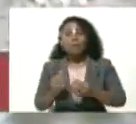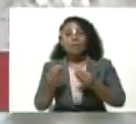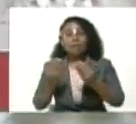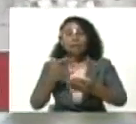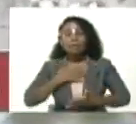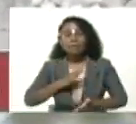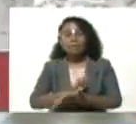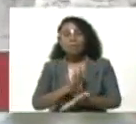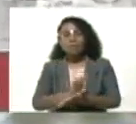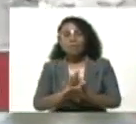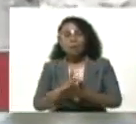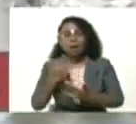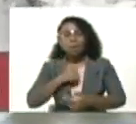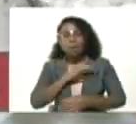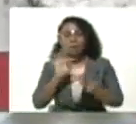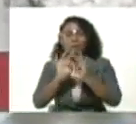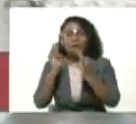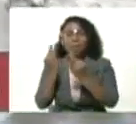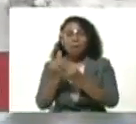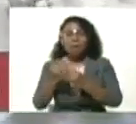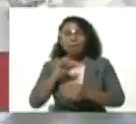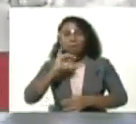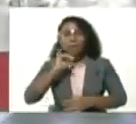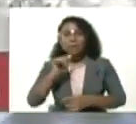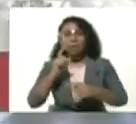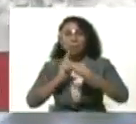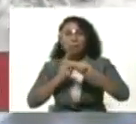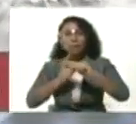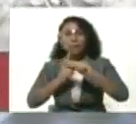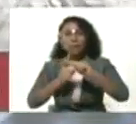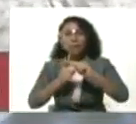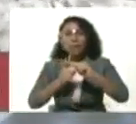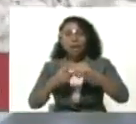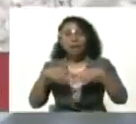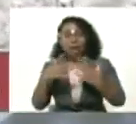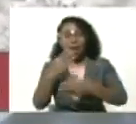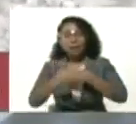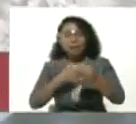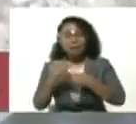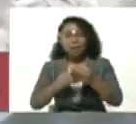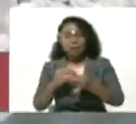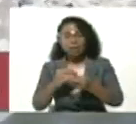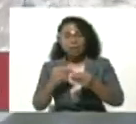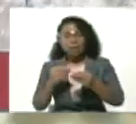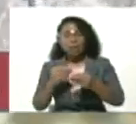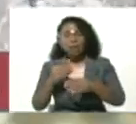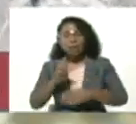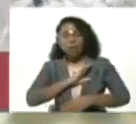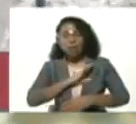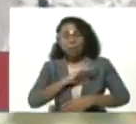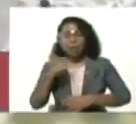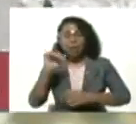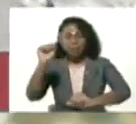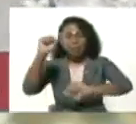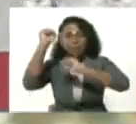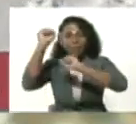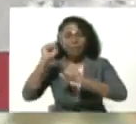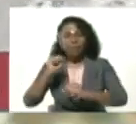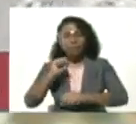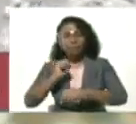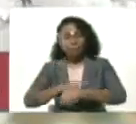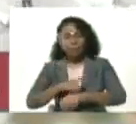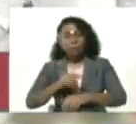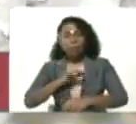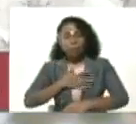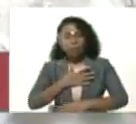tranquilidad y la serenidad a nuestra familia, noticias positivas que están en curso y que tenemos victorias tempranas para poder